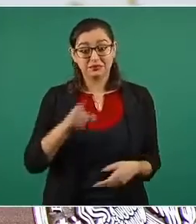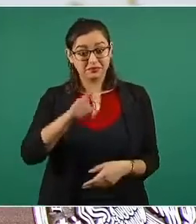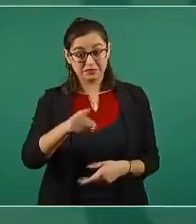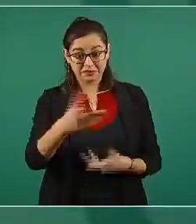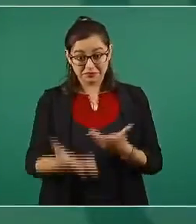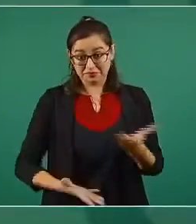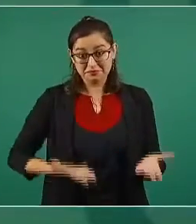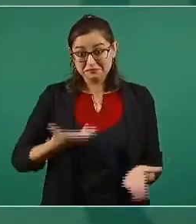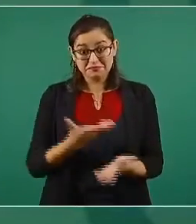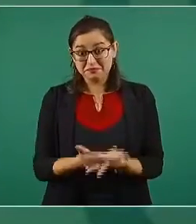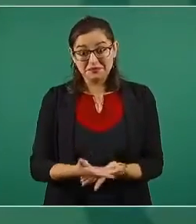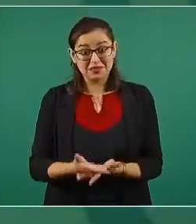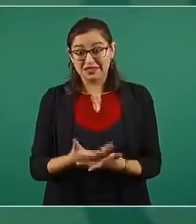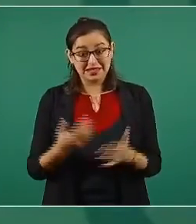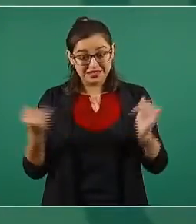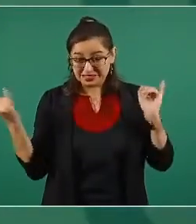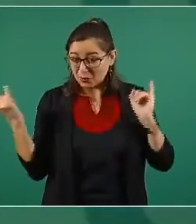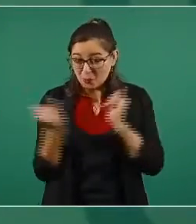mismo,